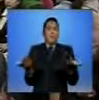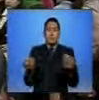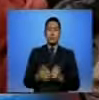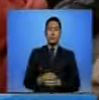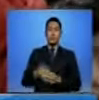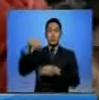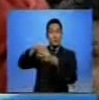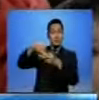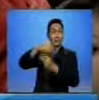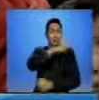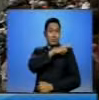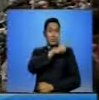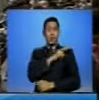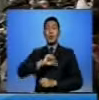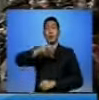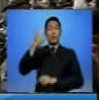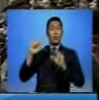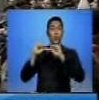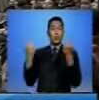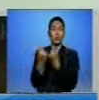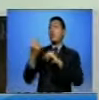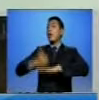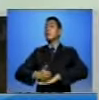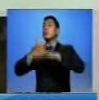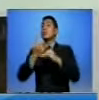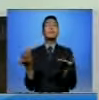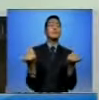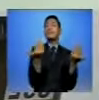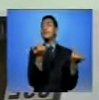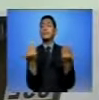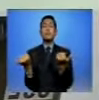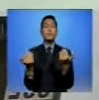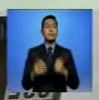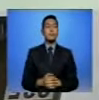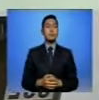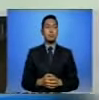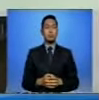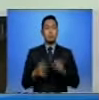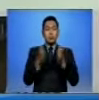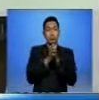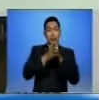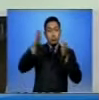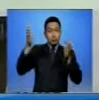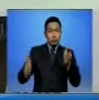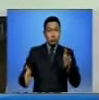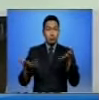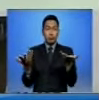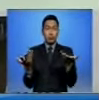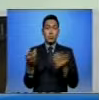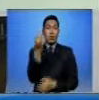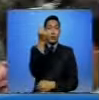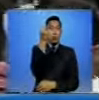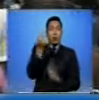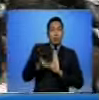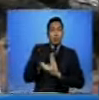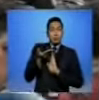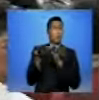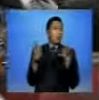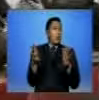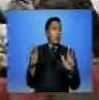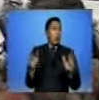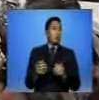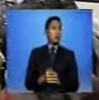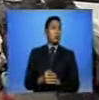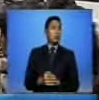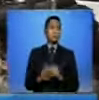grupo esperaba el pronunciamiento de las autoridades. En este periodo no hay incremento ni de un solo centavo a los aranceles. Les pido a